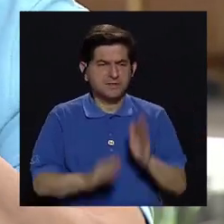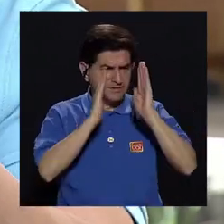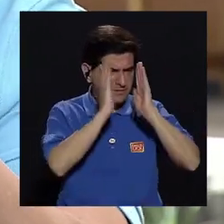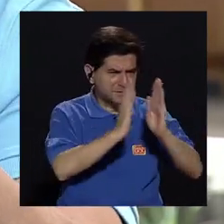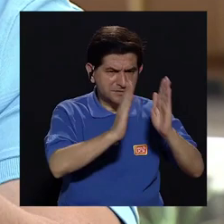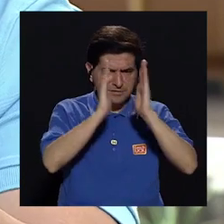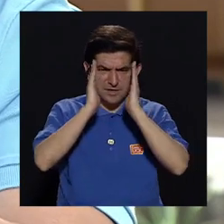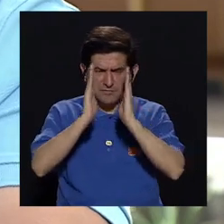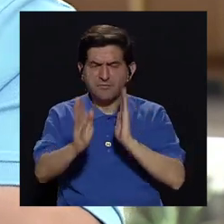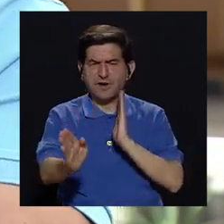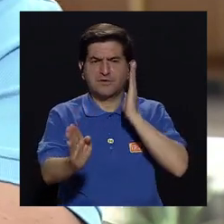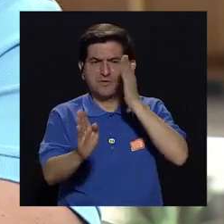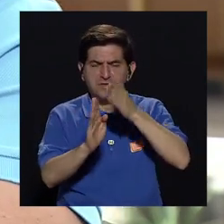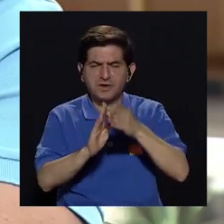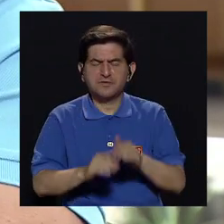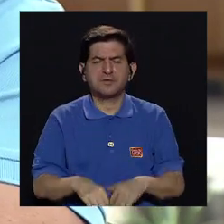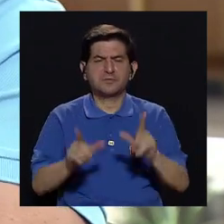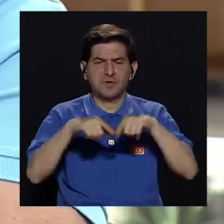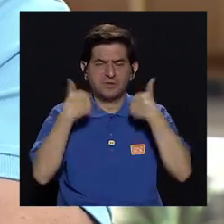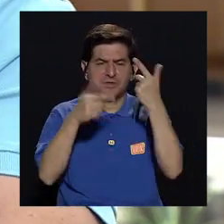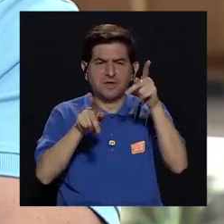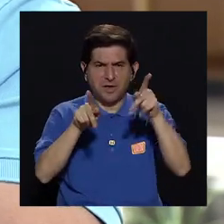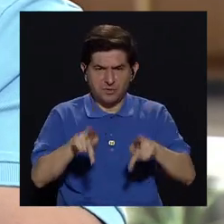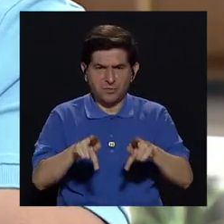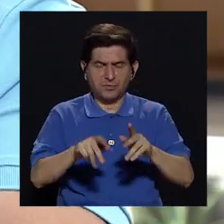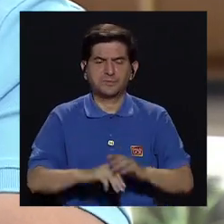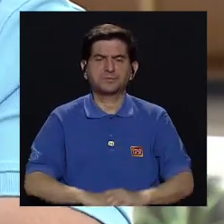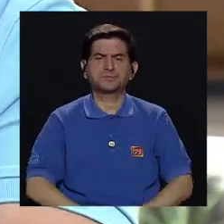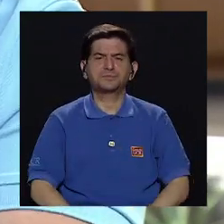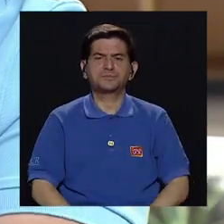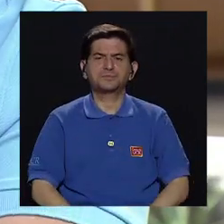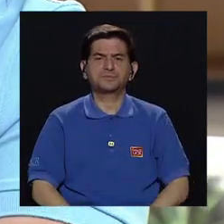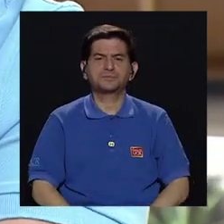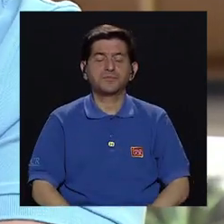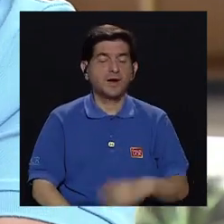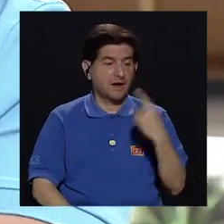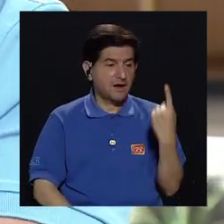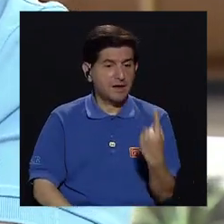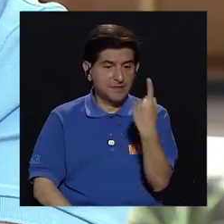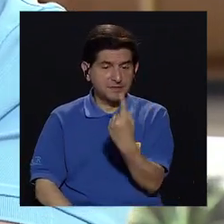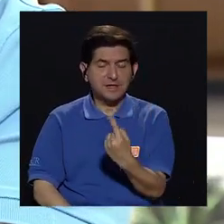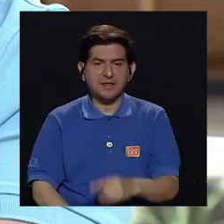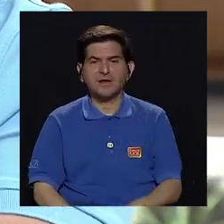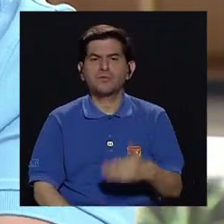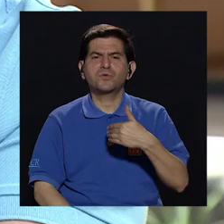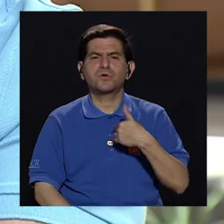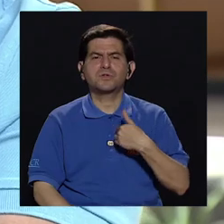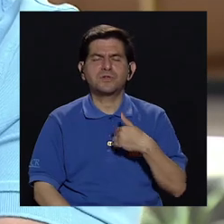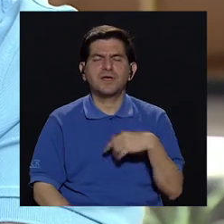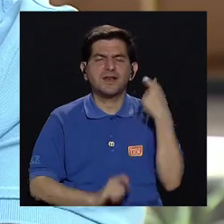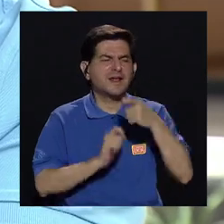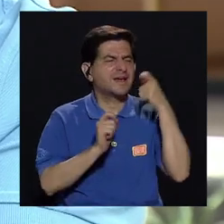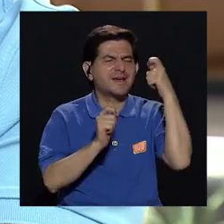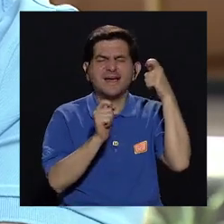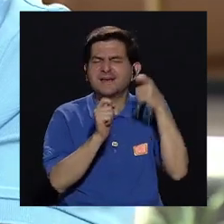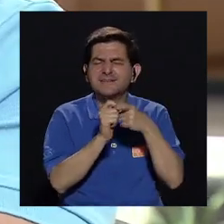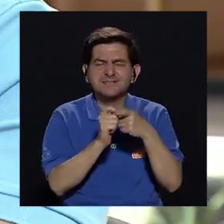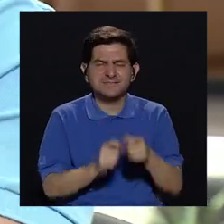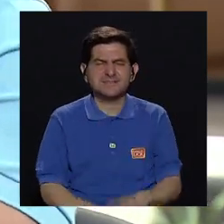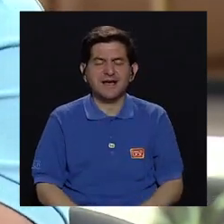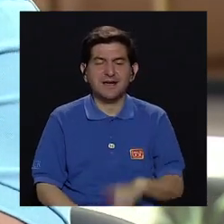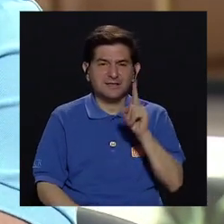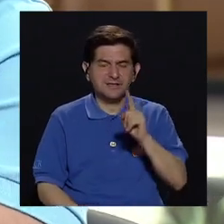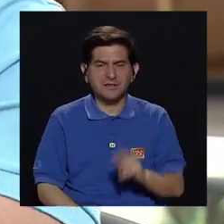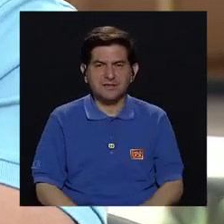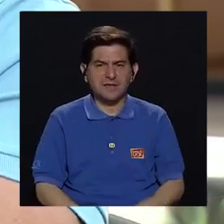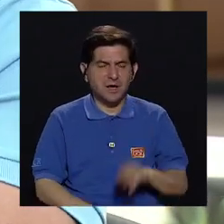muy dirigido a ciertos públicos, ¿verdad? Uh-huh. O sea, cada componente se dirige como muy específico, como que están